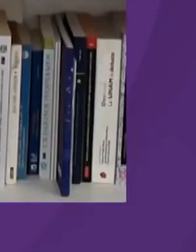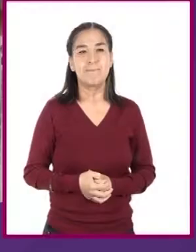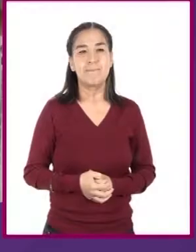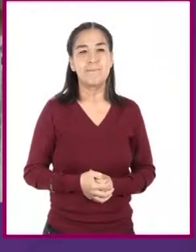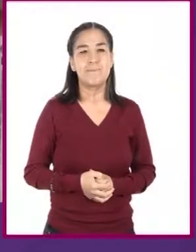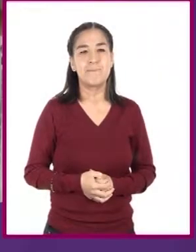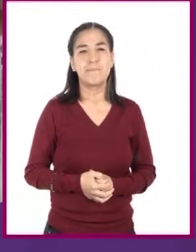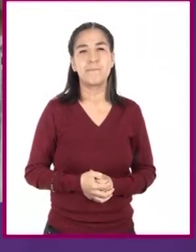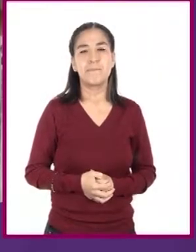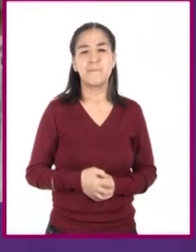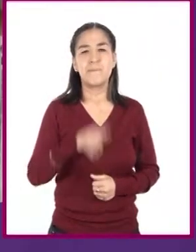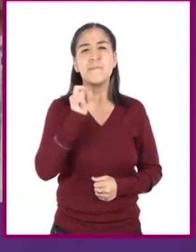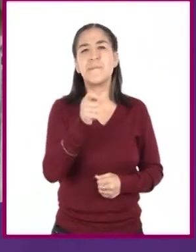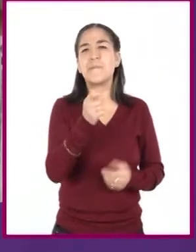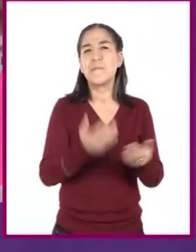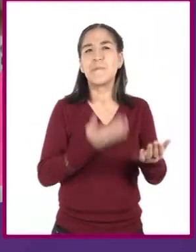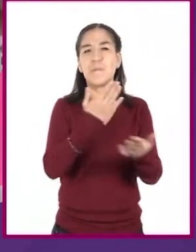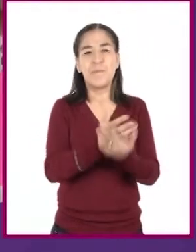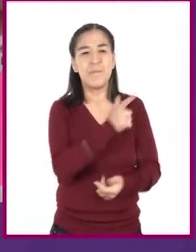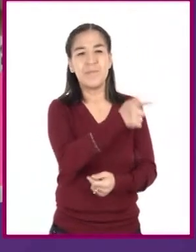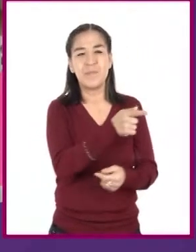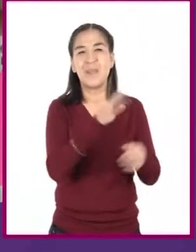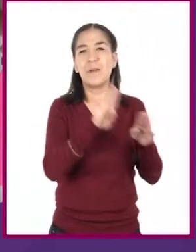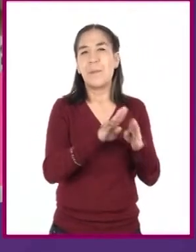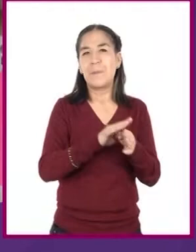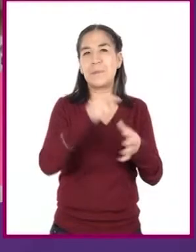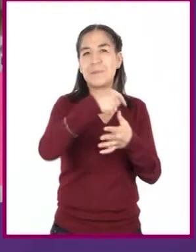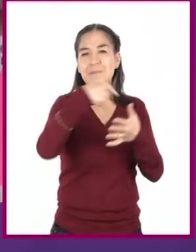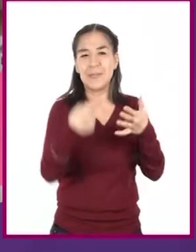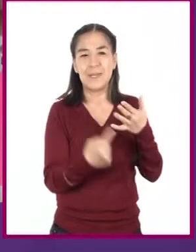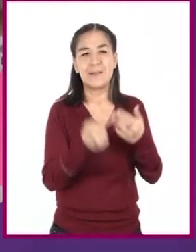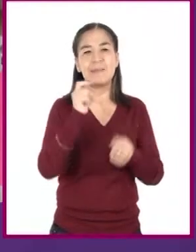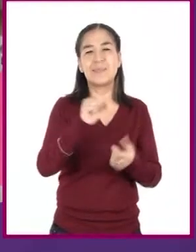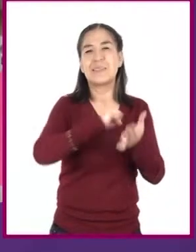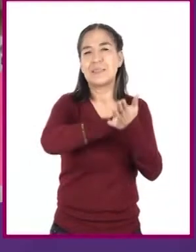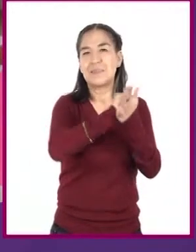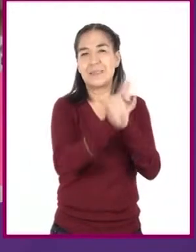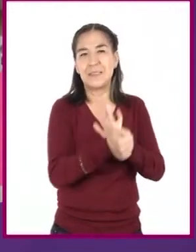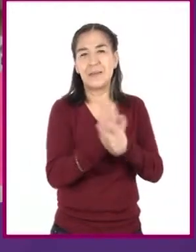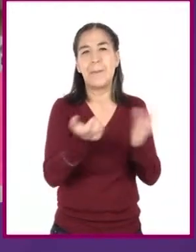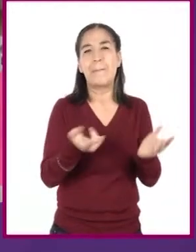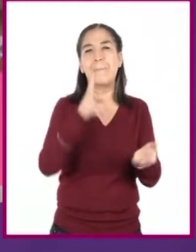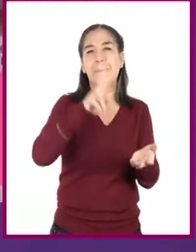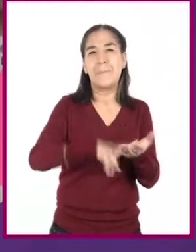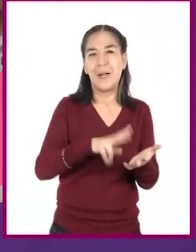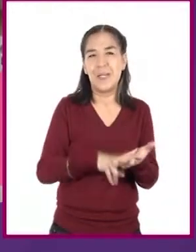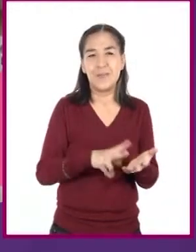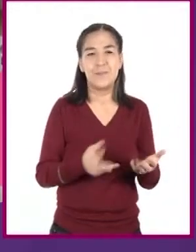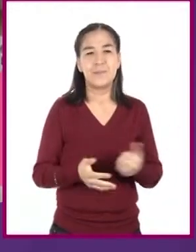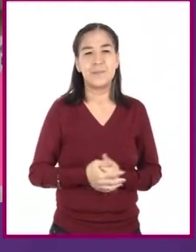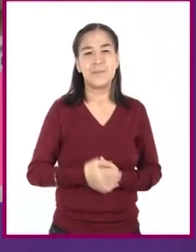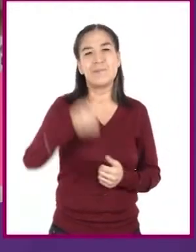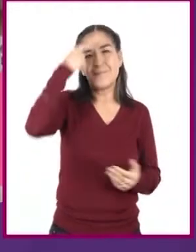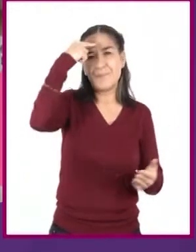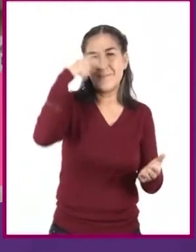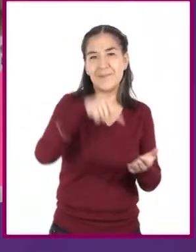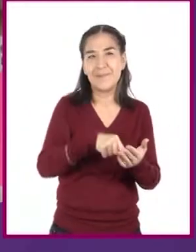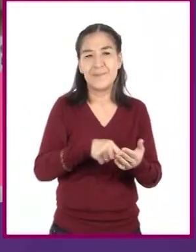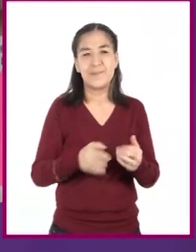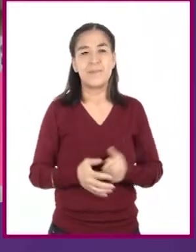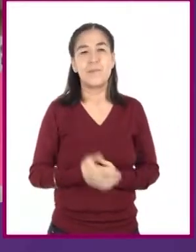Lo que nos proporcionan referentes, símbolos, valores,